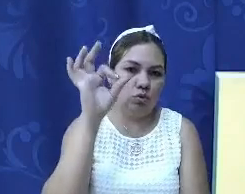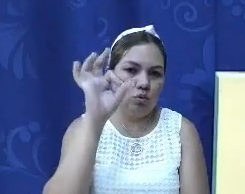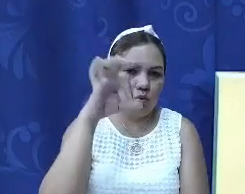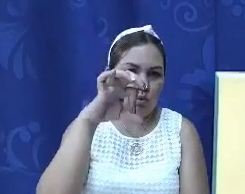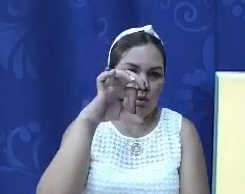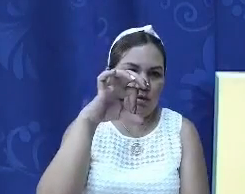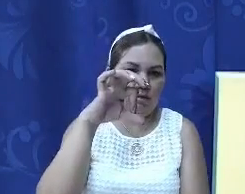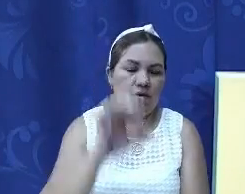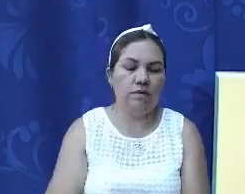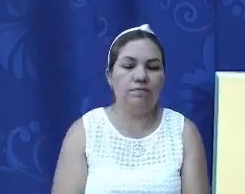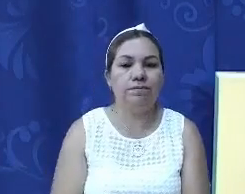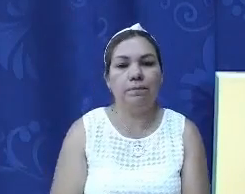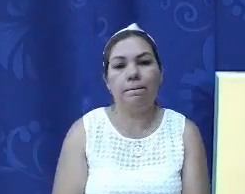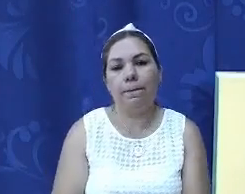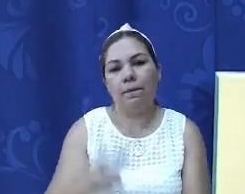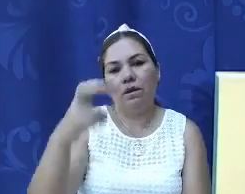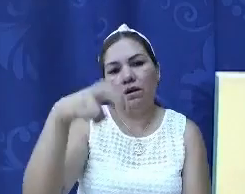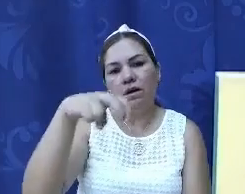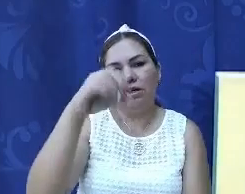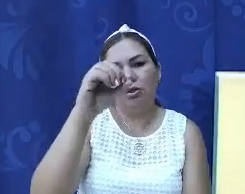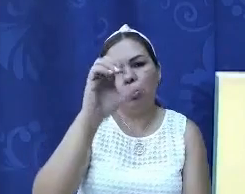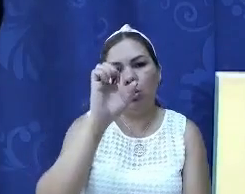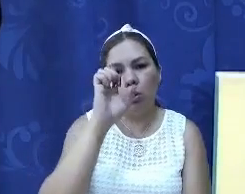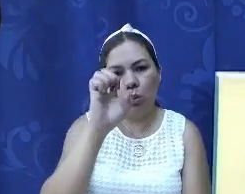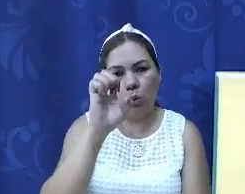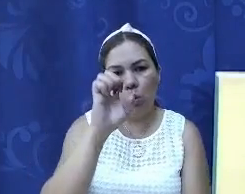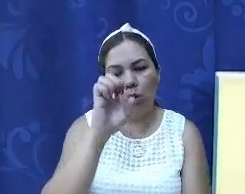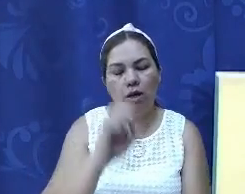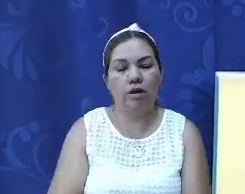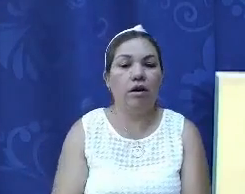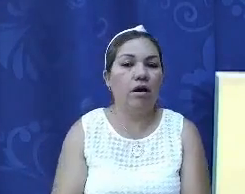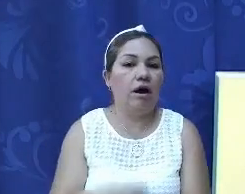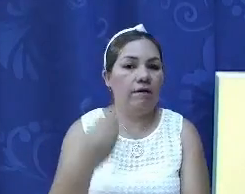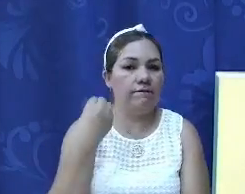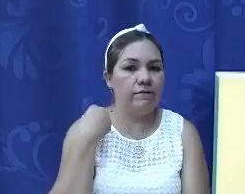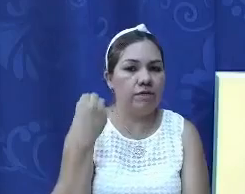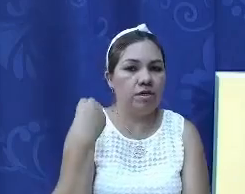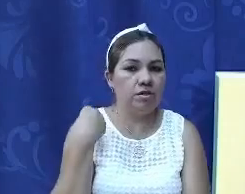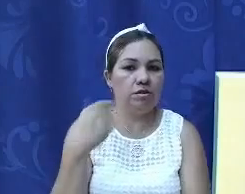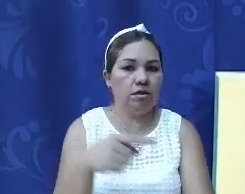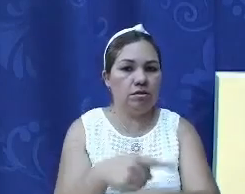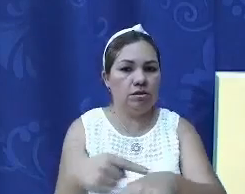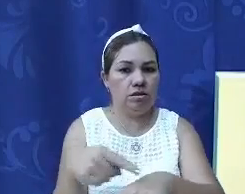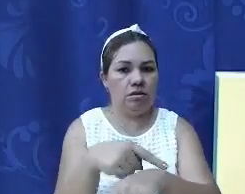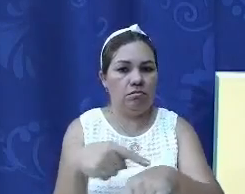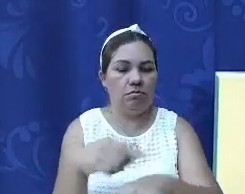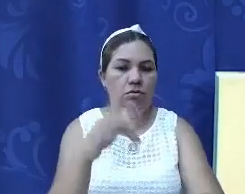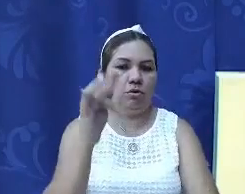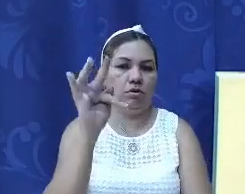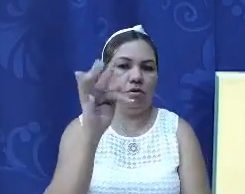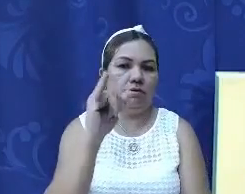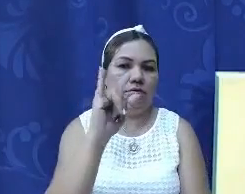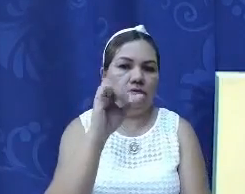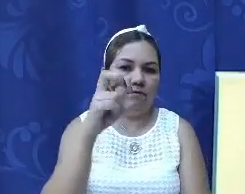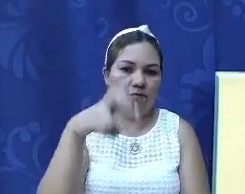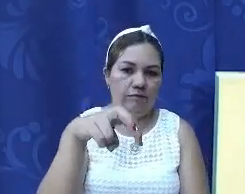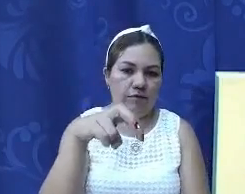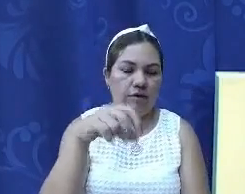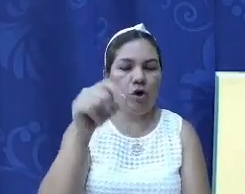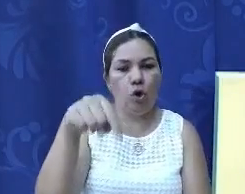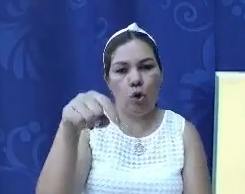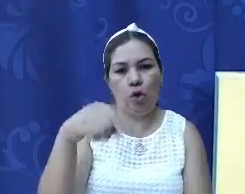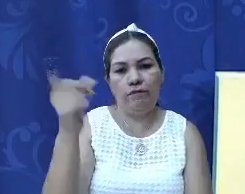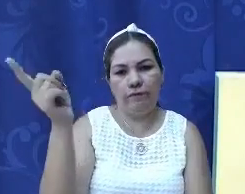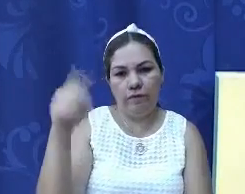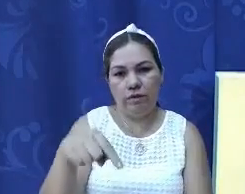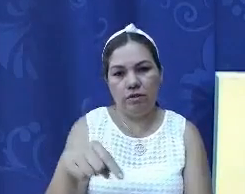tiempo del fin que estaba, y nosotros necesitamos esa instrucción para el tiempo del fin que estamos. Mírale a tu vecino y decirle, hoy viniste